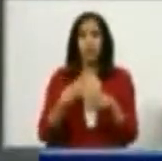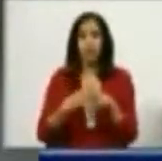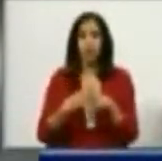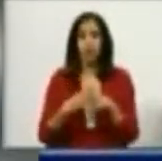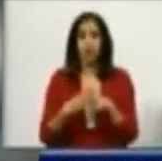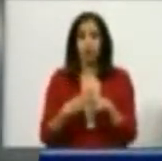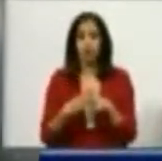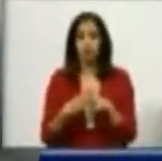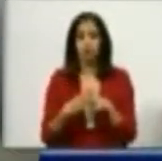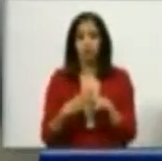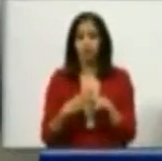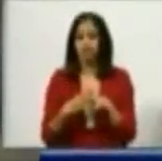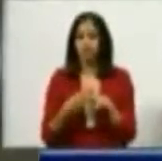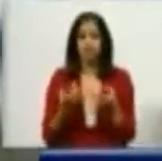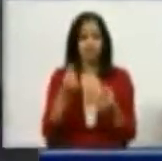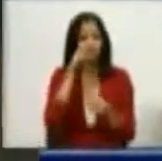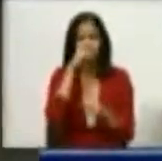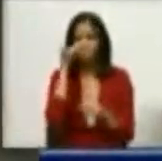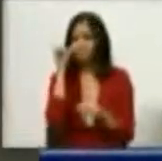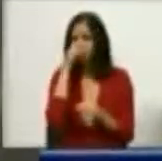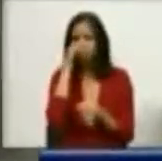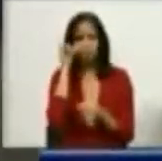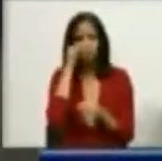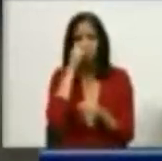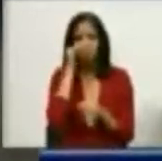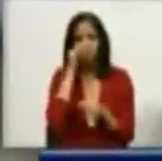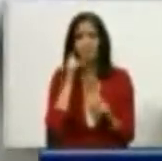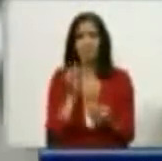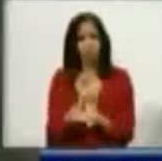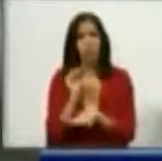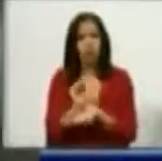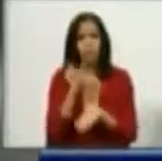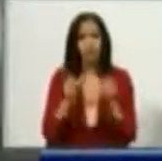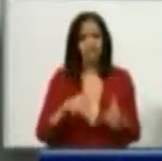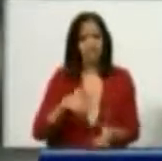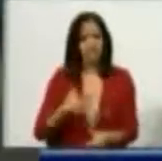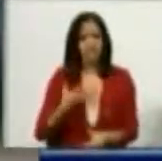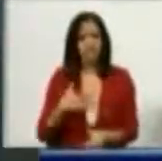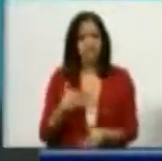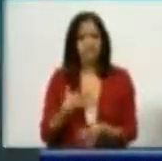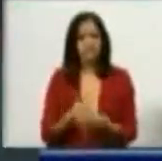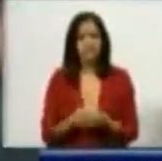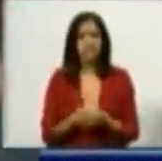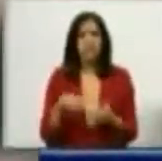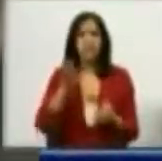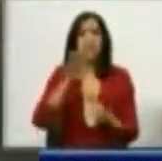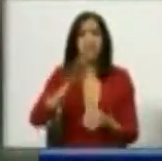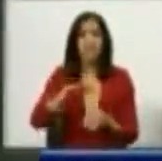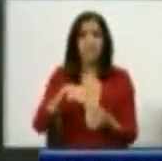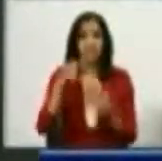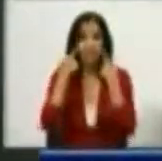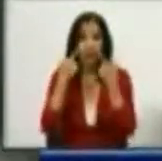imágenes que no son susceptibles para las personas que puedan ver Nacho Nacho